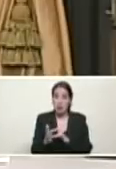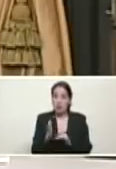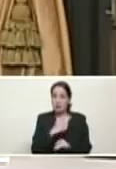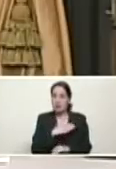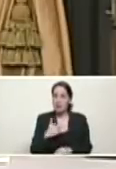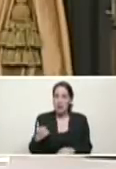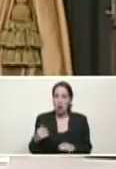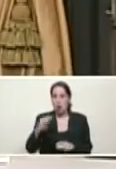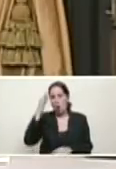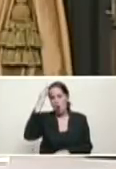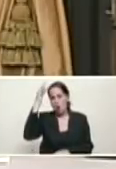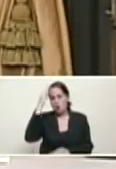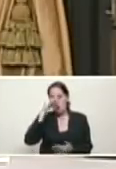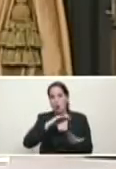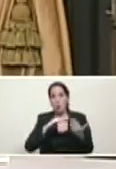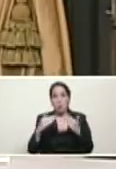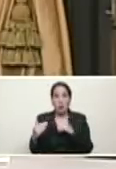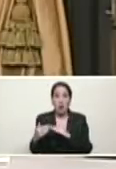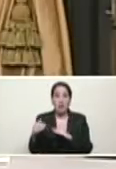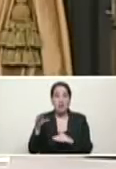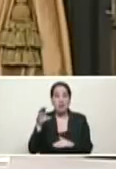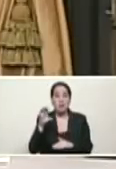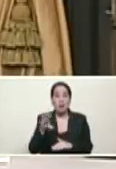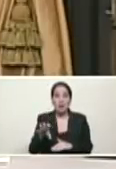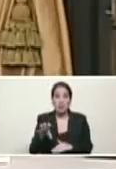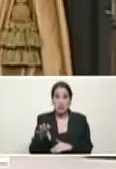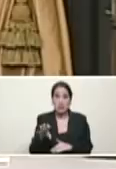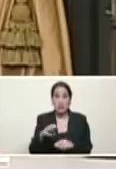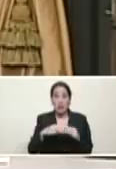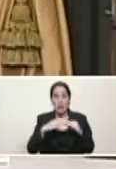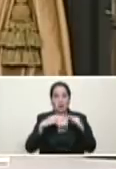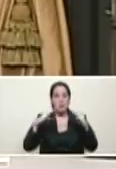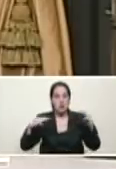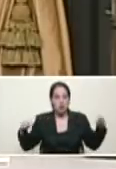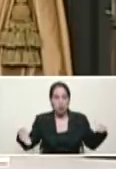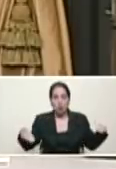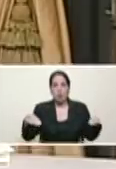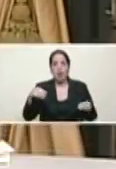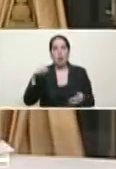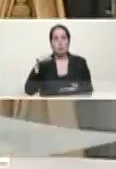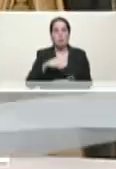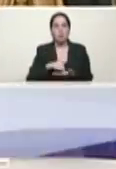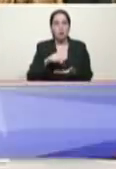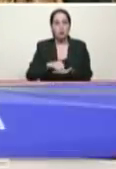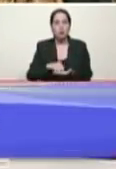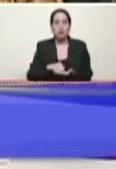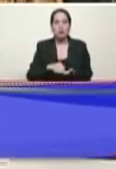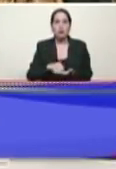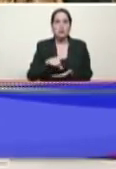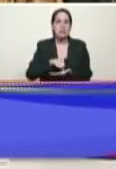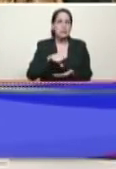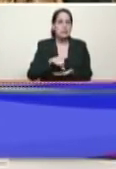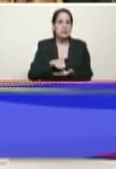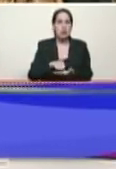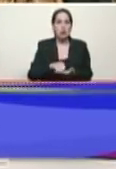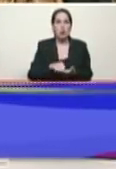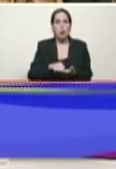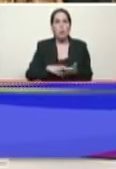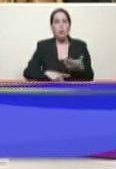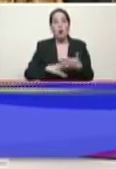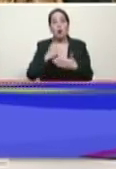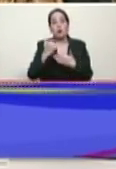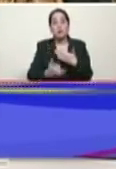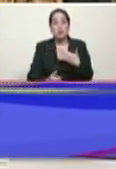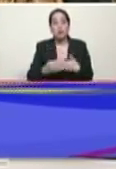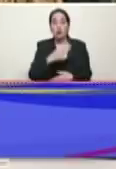los consejos comunales del país, con la metodología de punto y círculo, a los proyectos de la misión Venezuela Bella,